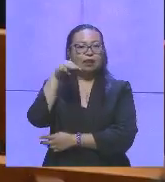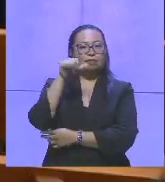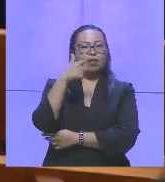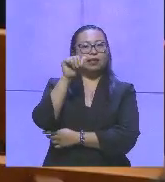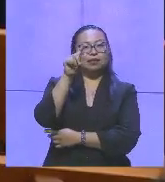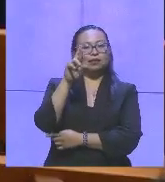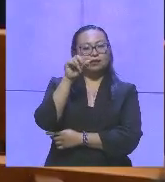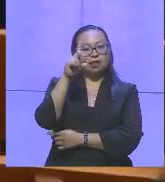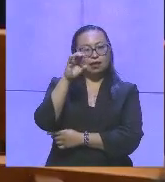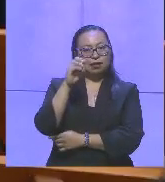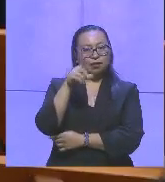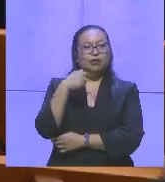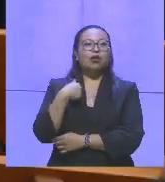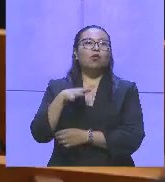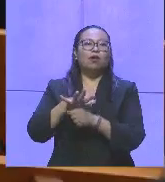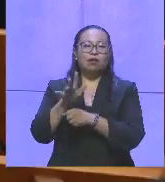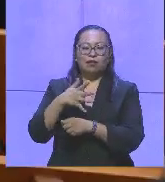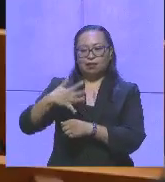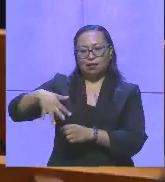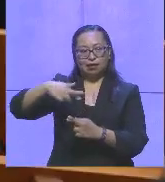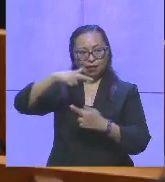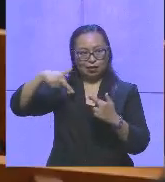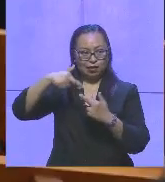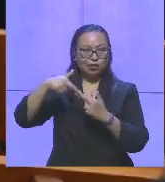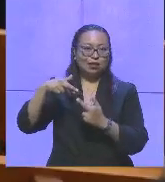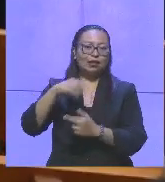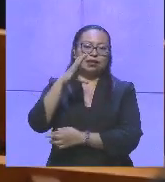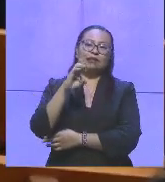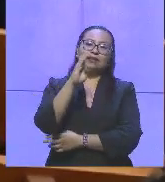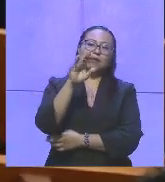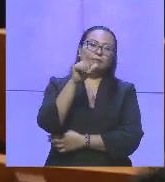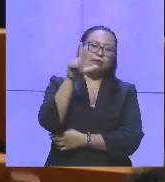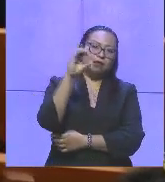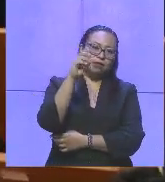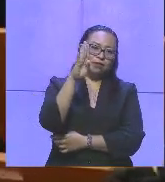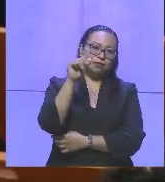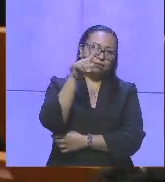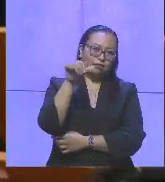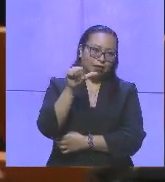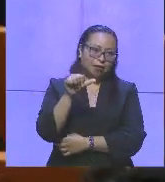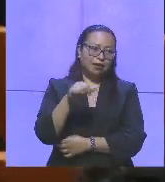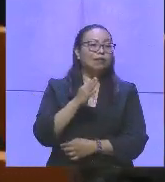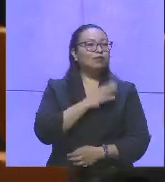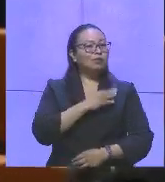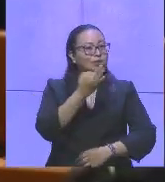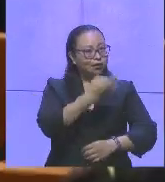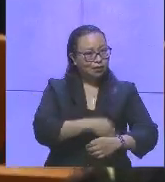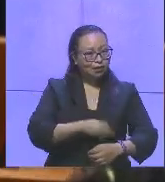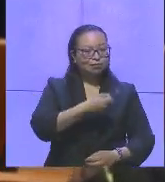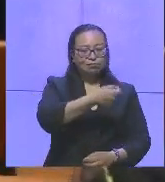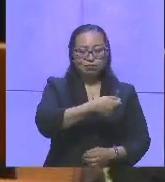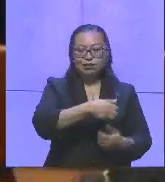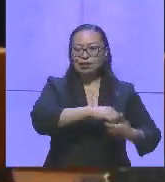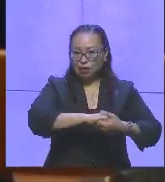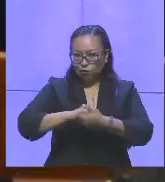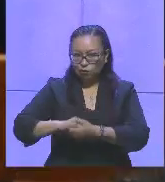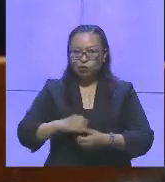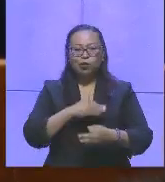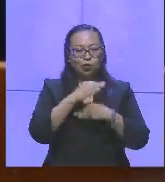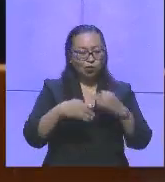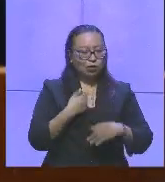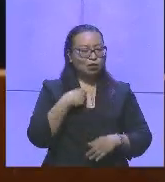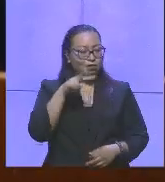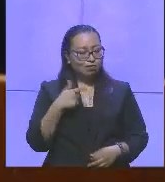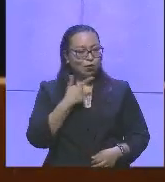de la Ciudad de México, José Luis Ceballos Daza. Adelante, magistrado. Gracias, muy buenas tardes a todas y todos. Un honor estar